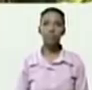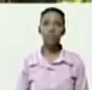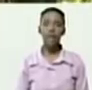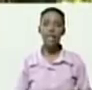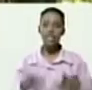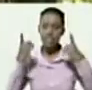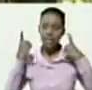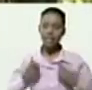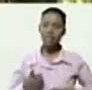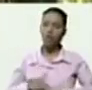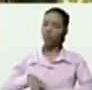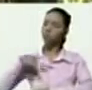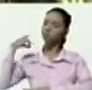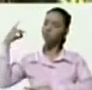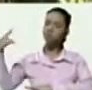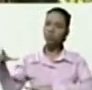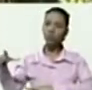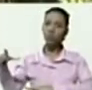Decidimos dejarla